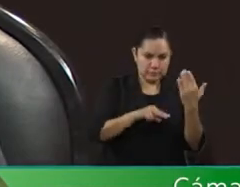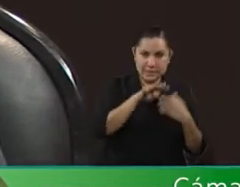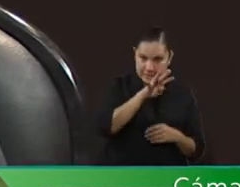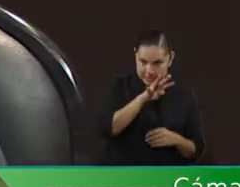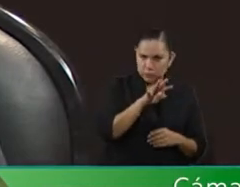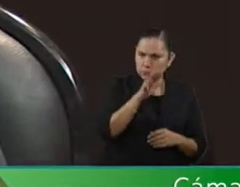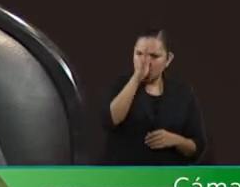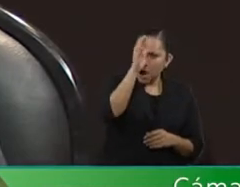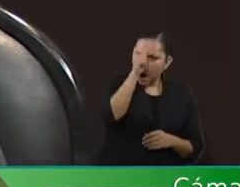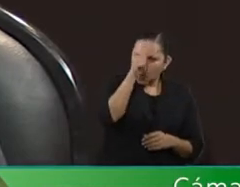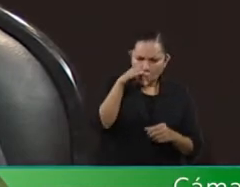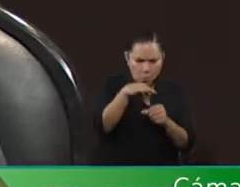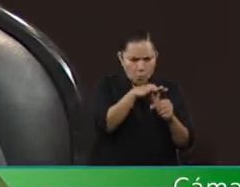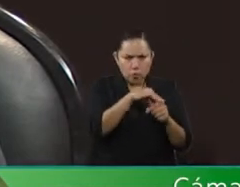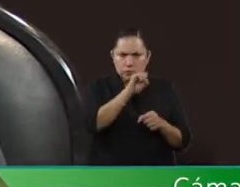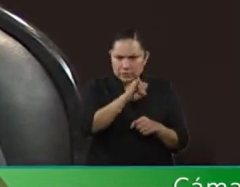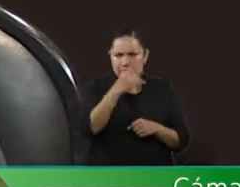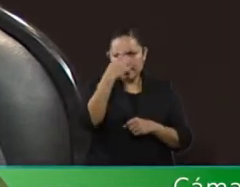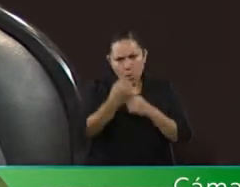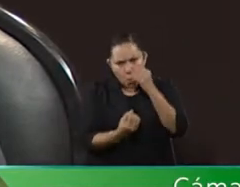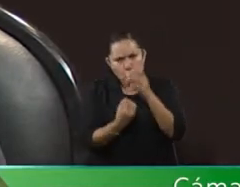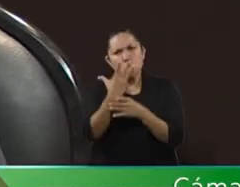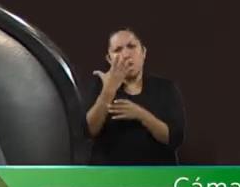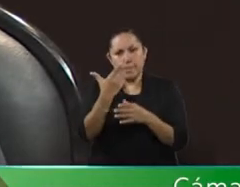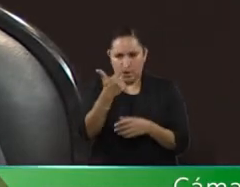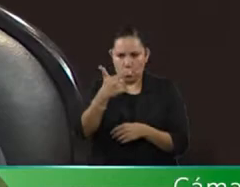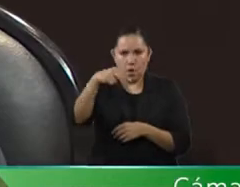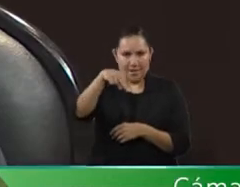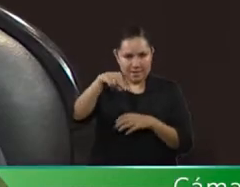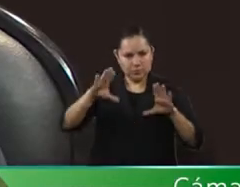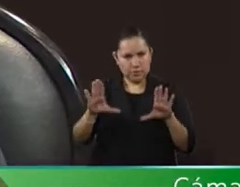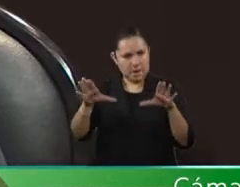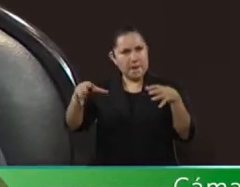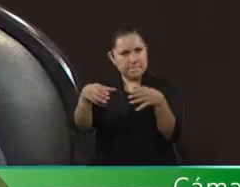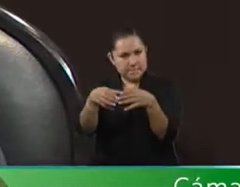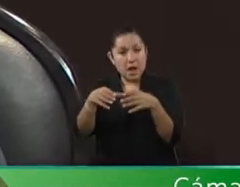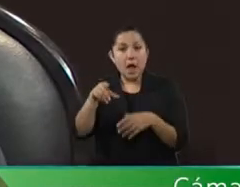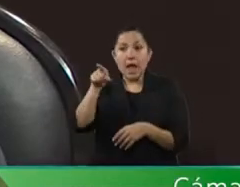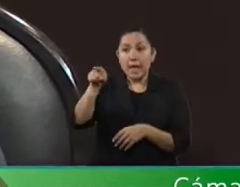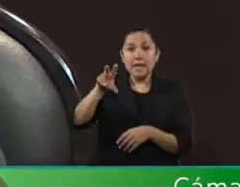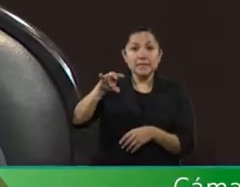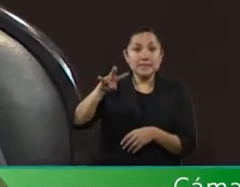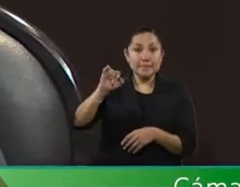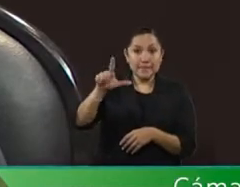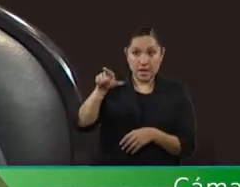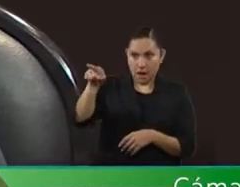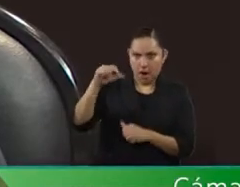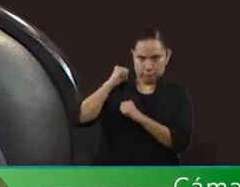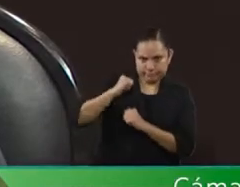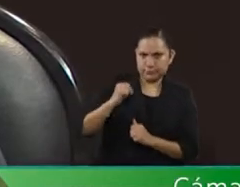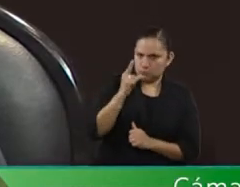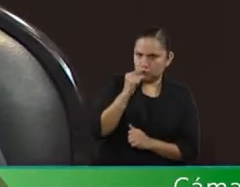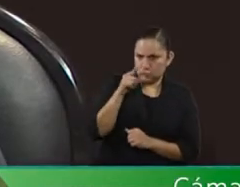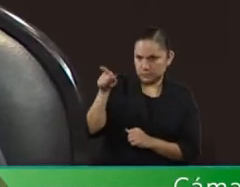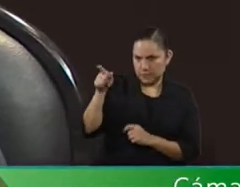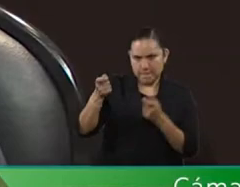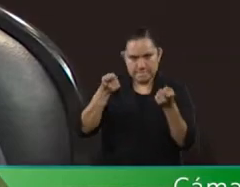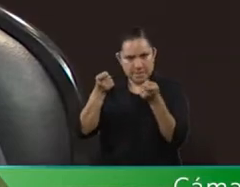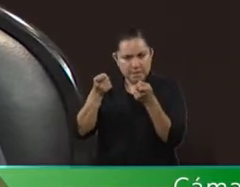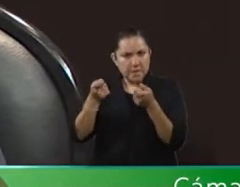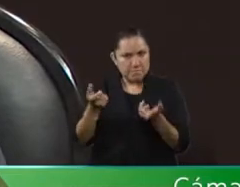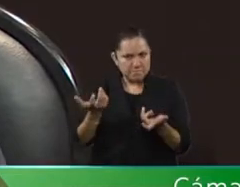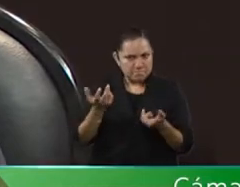Guardia Nacional, confiando en que estaría bajo un mando civil, hoy no podemos aceptar su